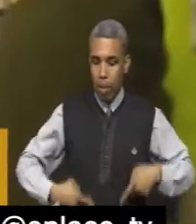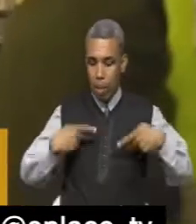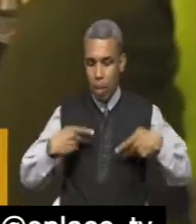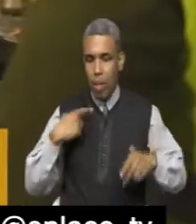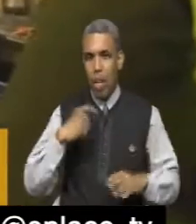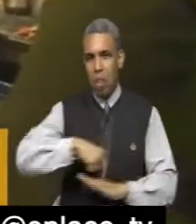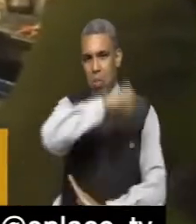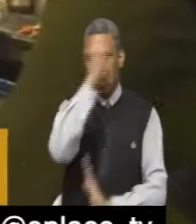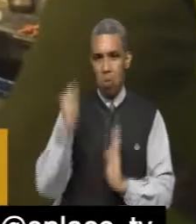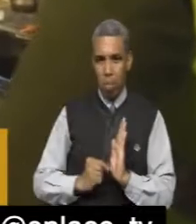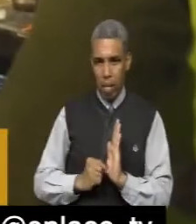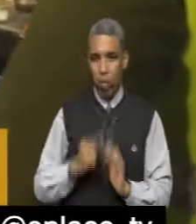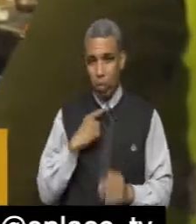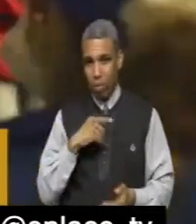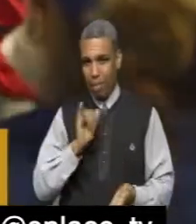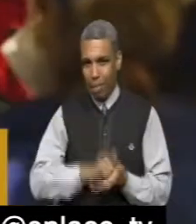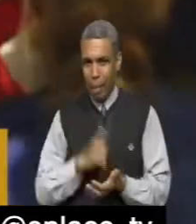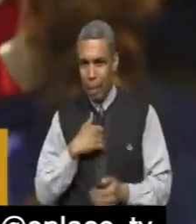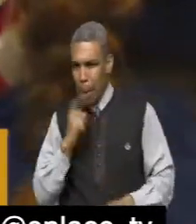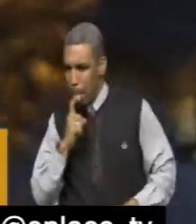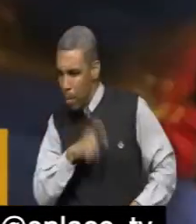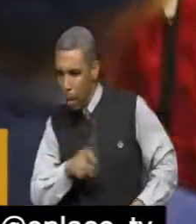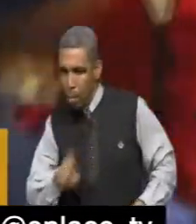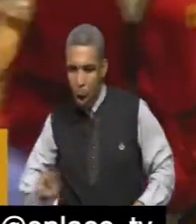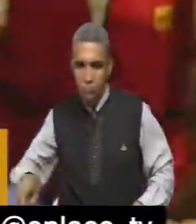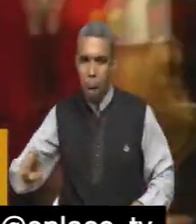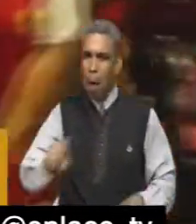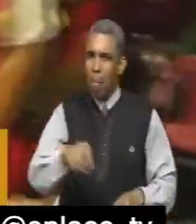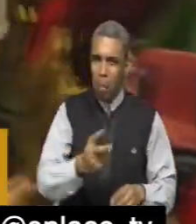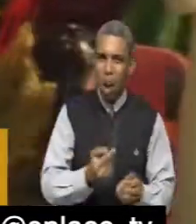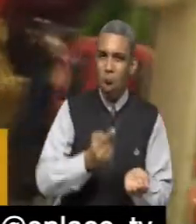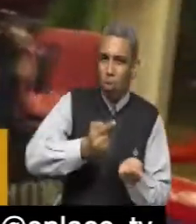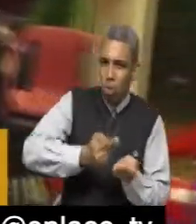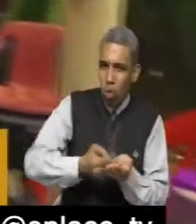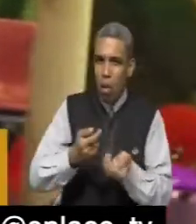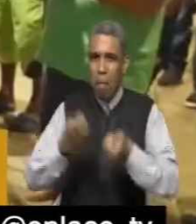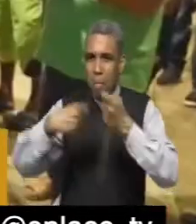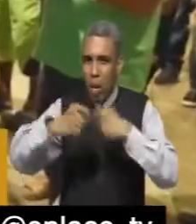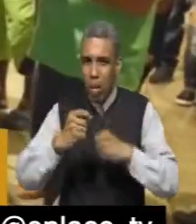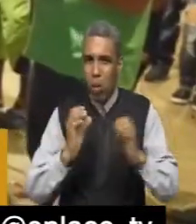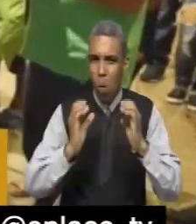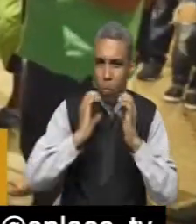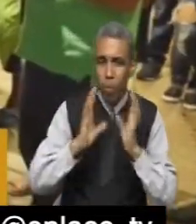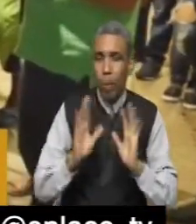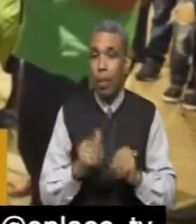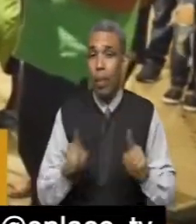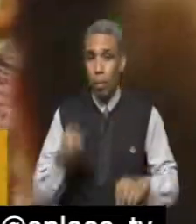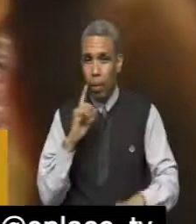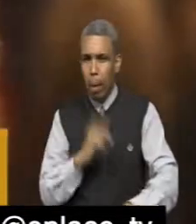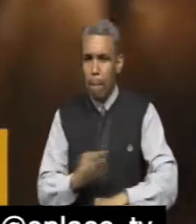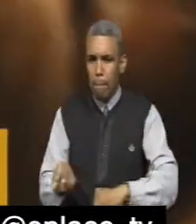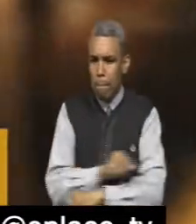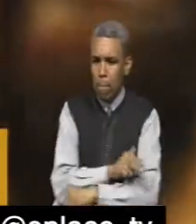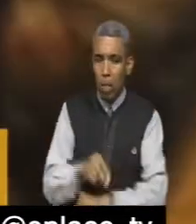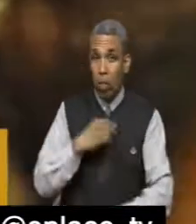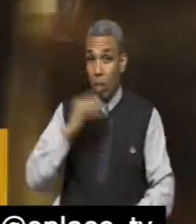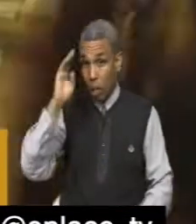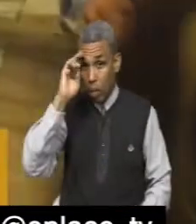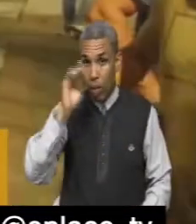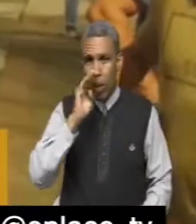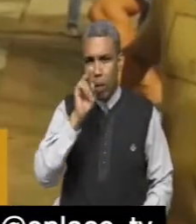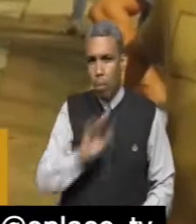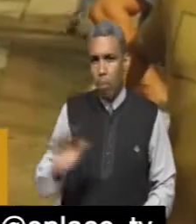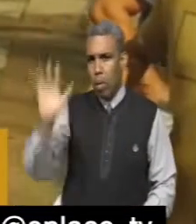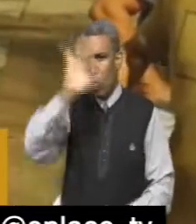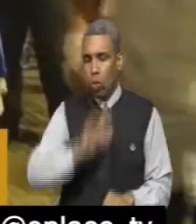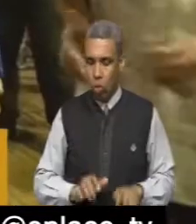ubicado en pleno sector céntrico de Barranca Bermeja. De él participaron entidades como la Personería Municipal, la Policía Nacional, la